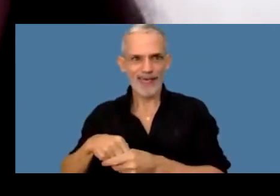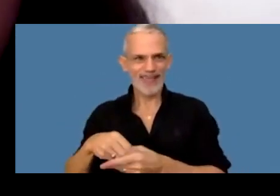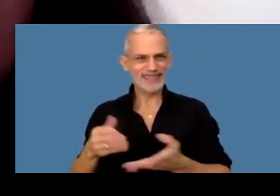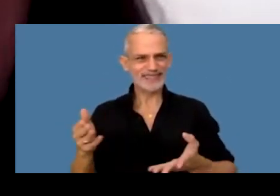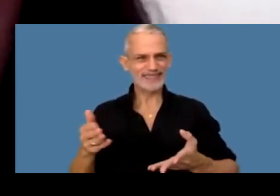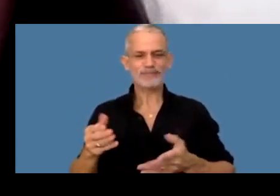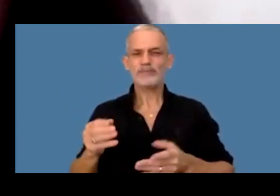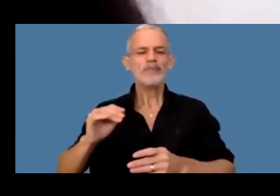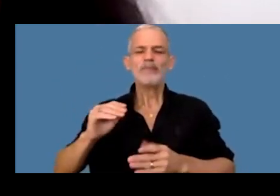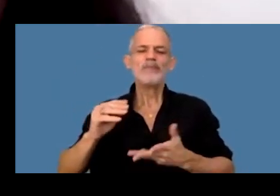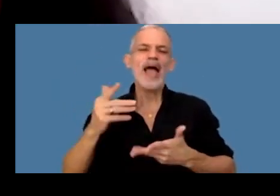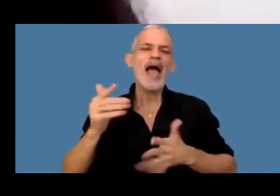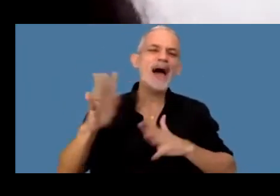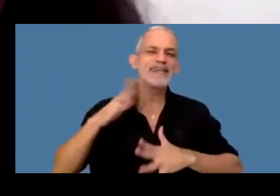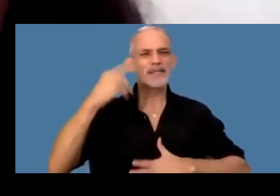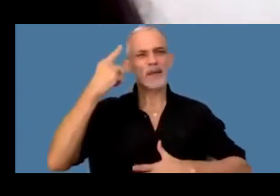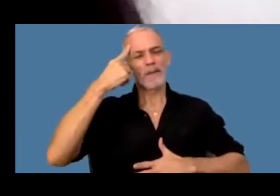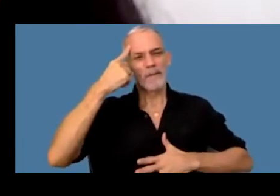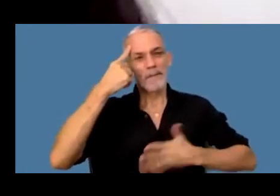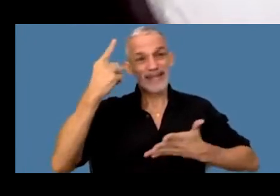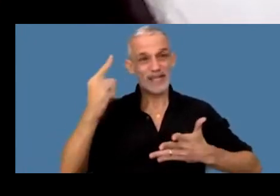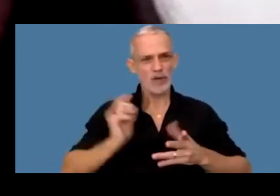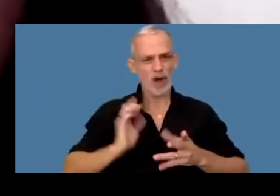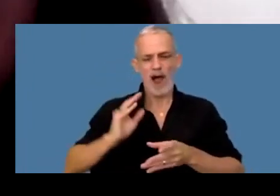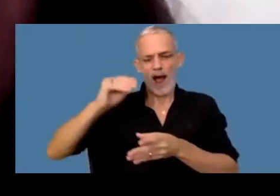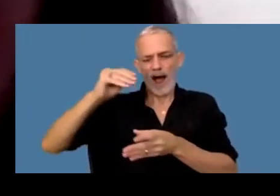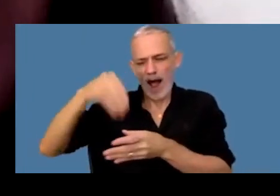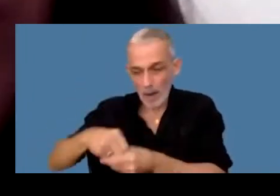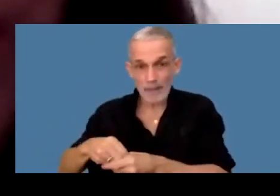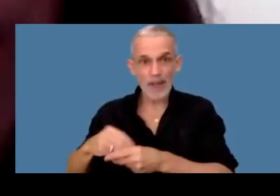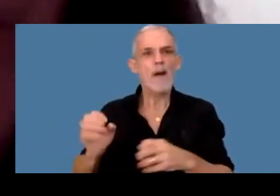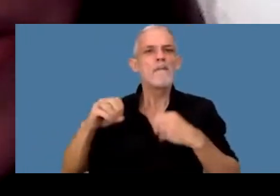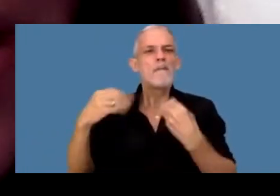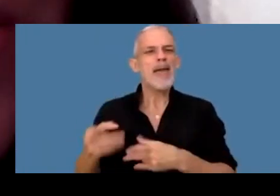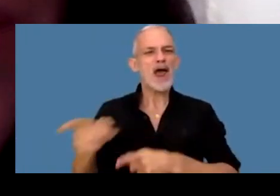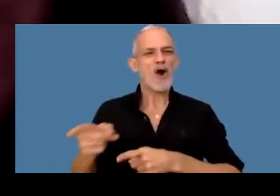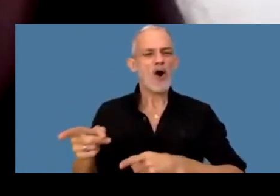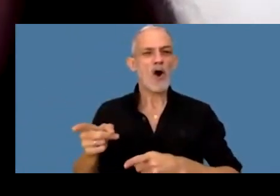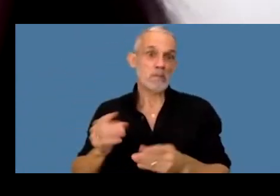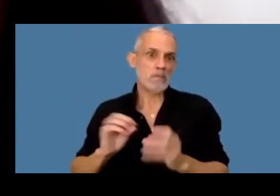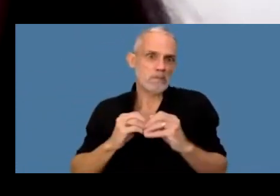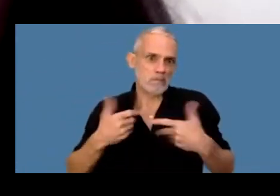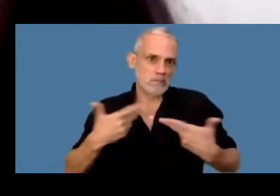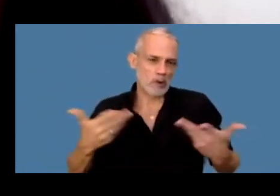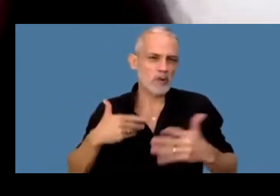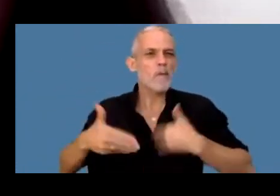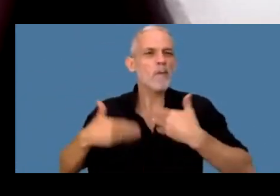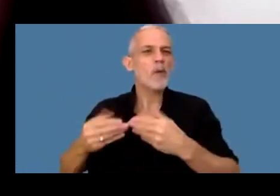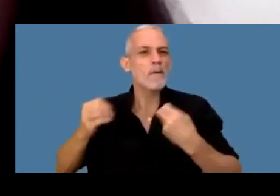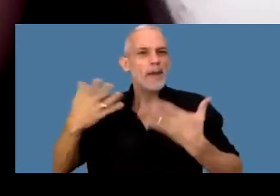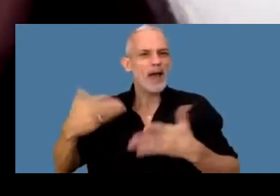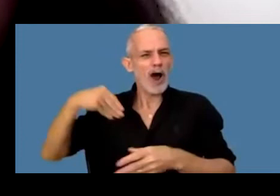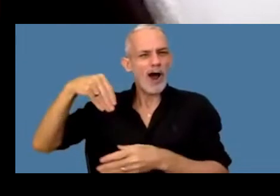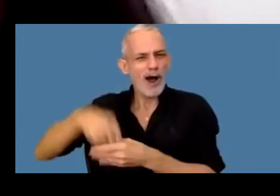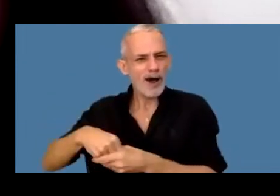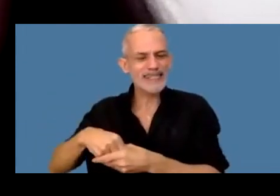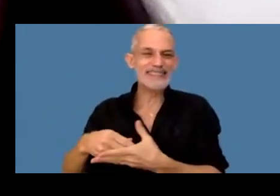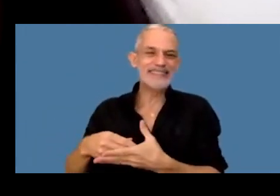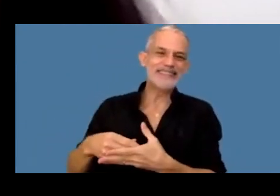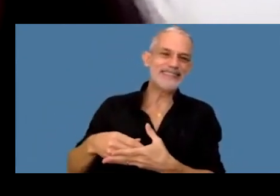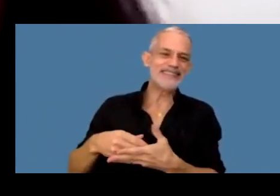lo que hay que hacer cuando una mujer está en trabajo de parto. Apenitas, tratar de confortarla para poder atravesar